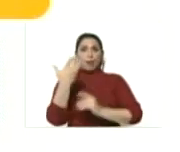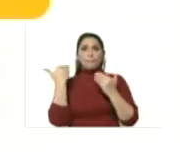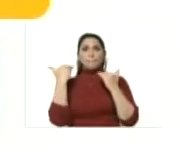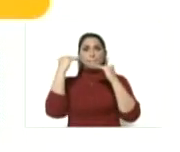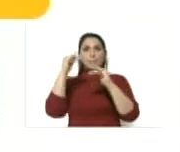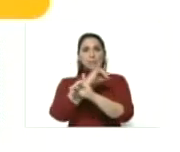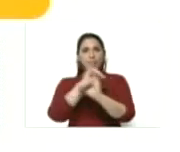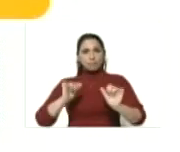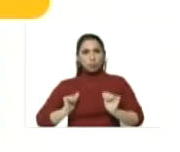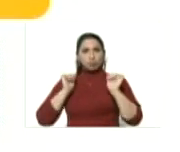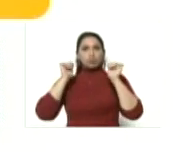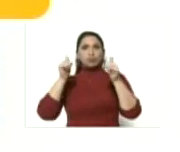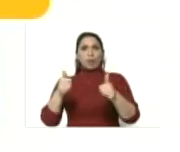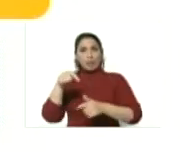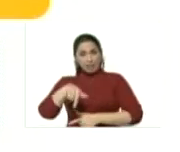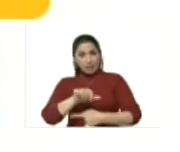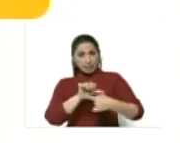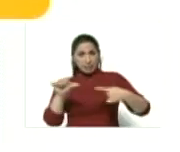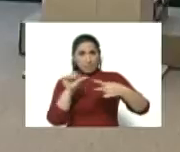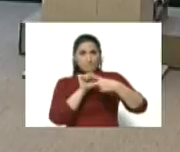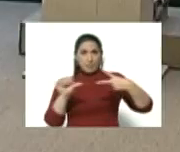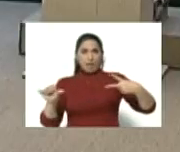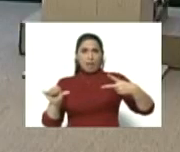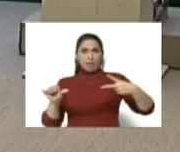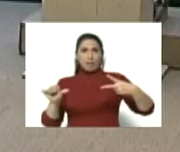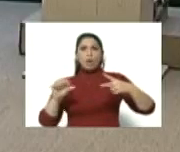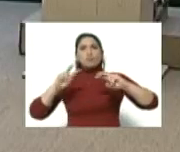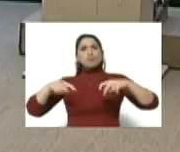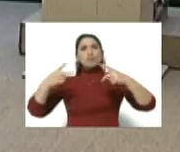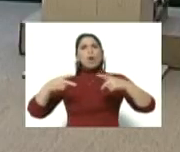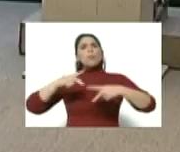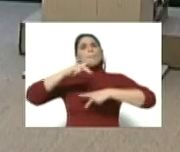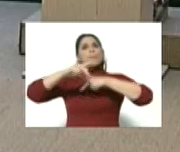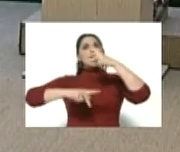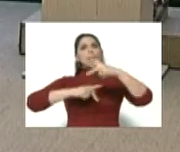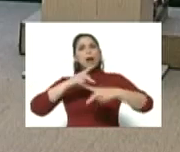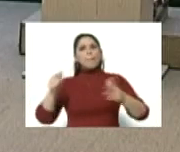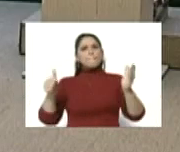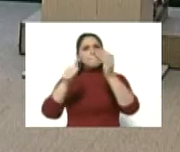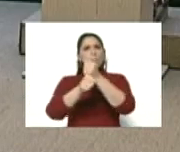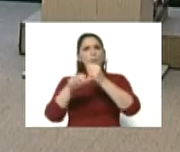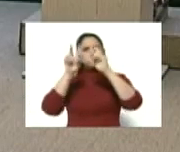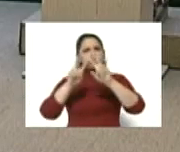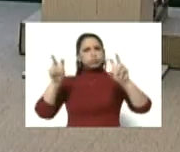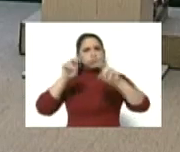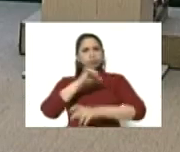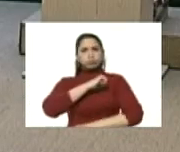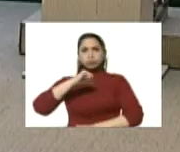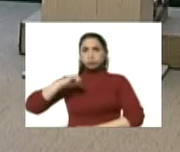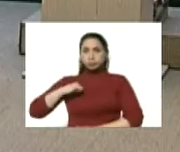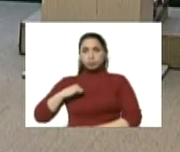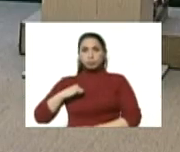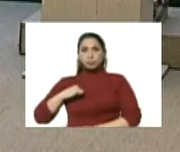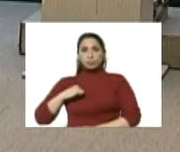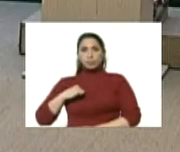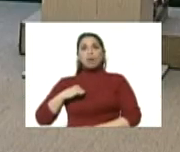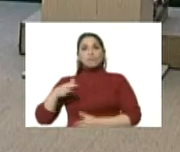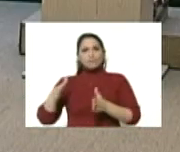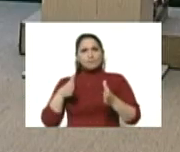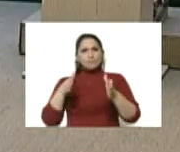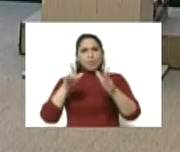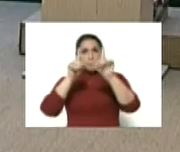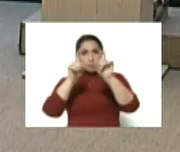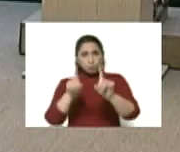que iniciará esta semana en un nuevo plan de despistaje ampliado y personalizado, tanto por la vía de las